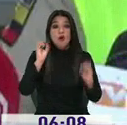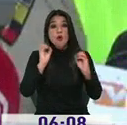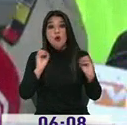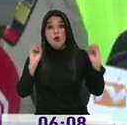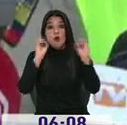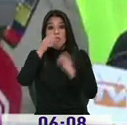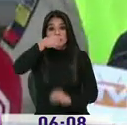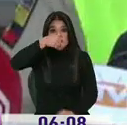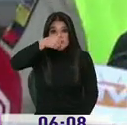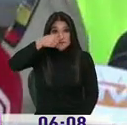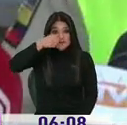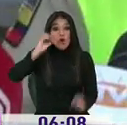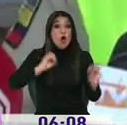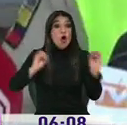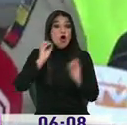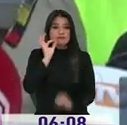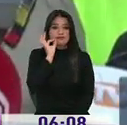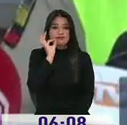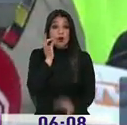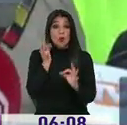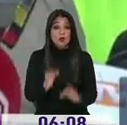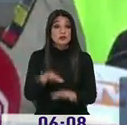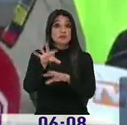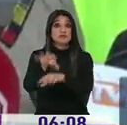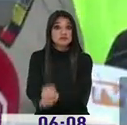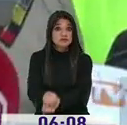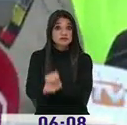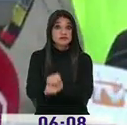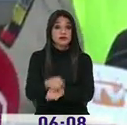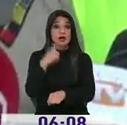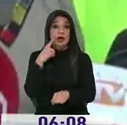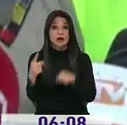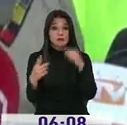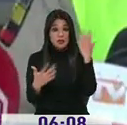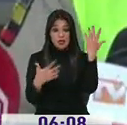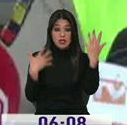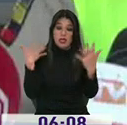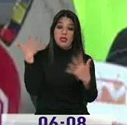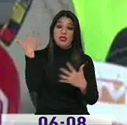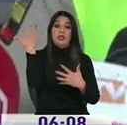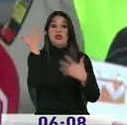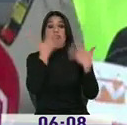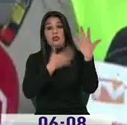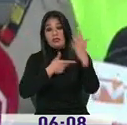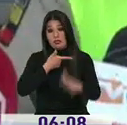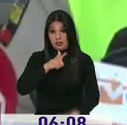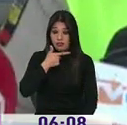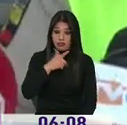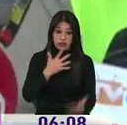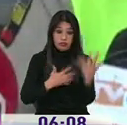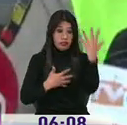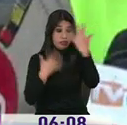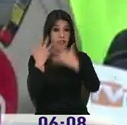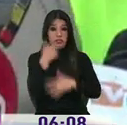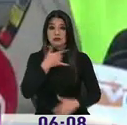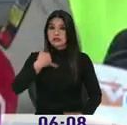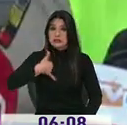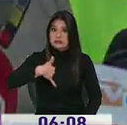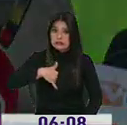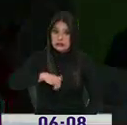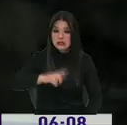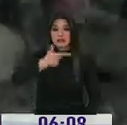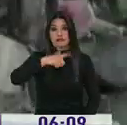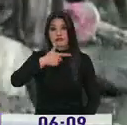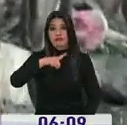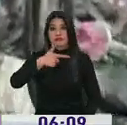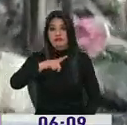sustancia. De hecho, el momento de la captura, su estado estaba bajo los efectos del alcohol todavía, porque había seguido libando durante el